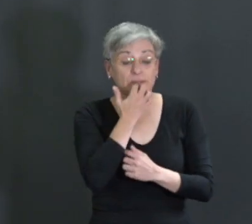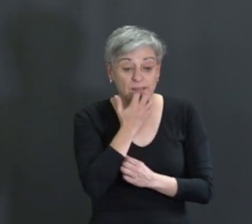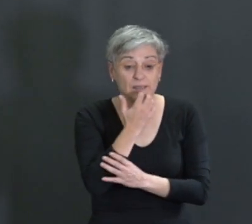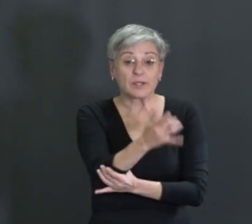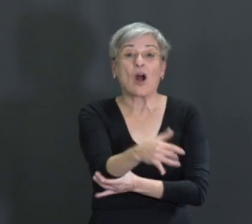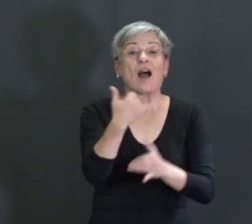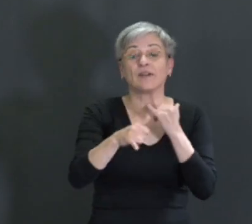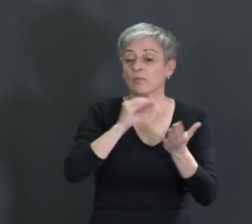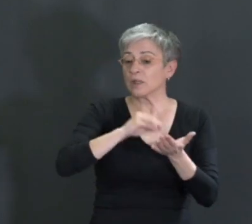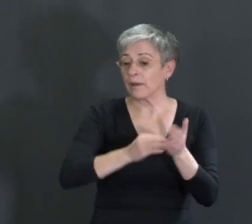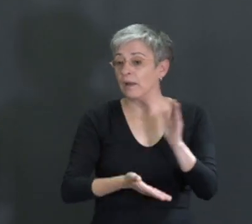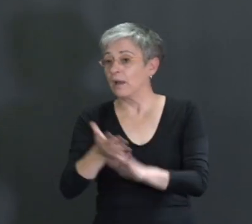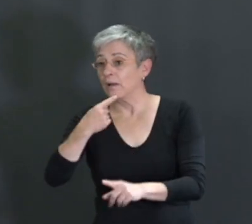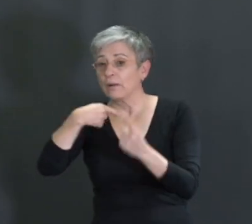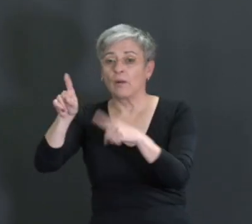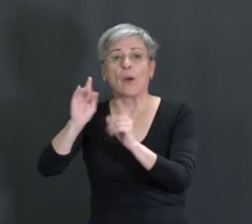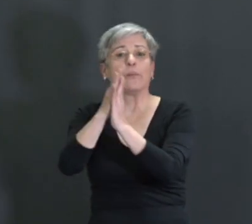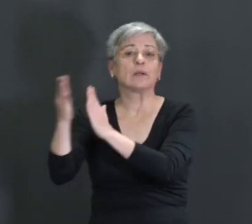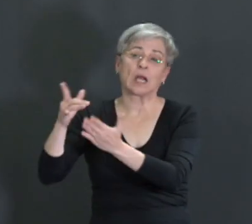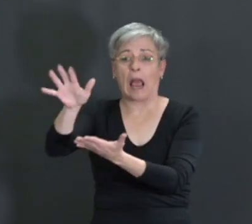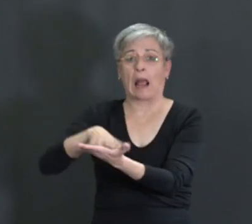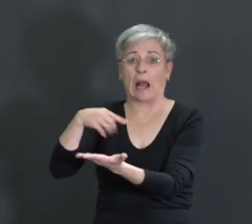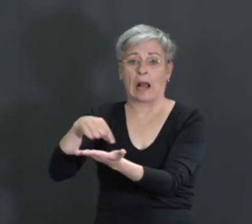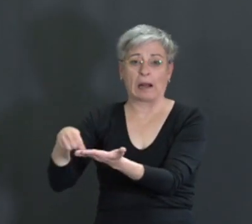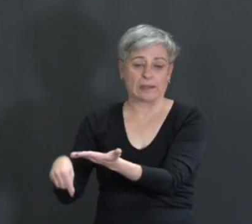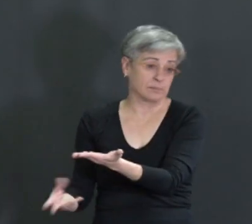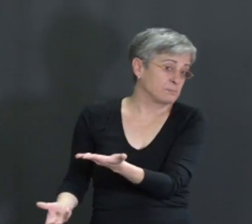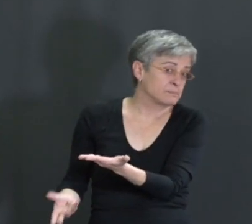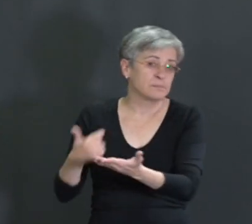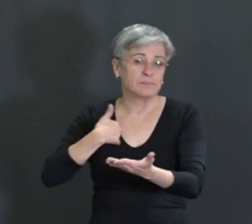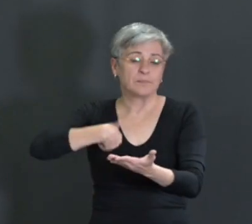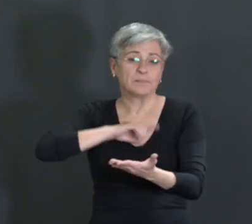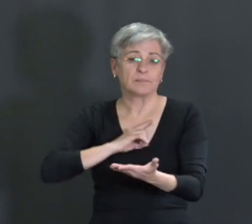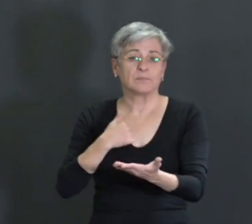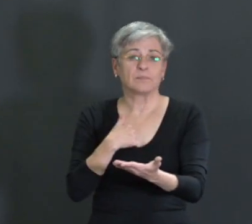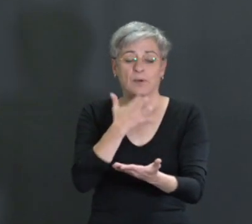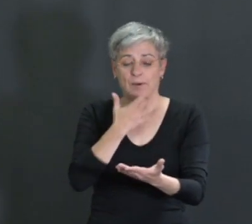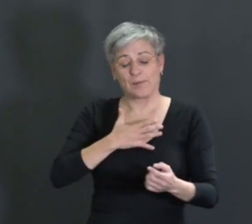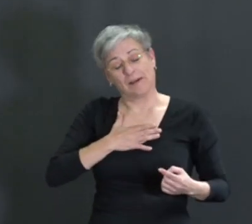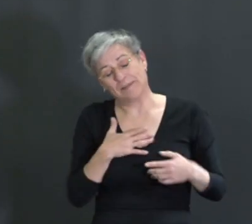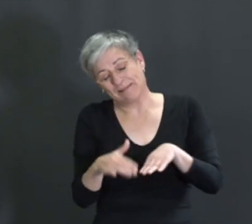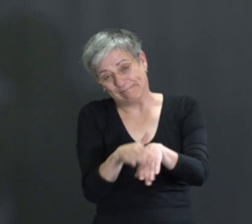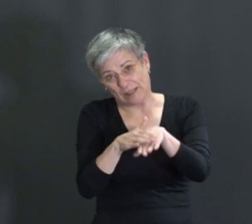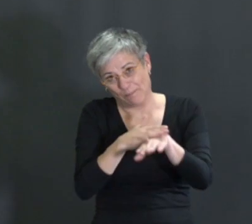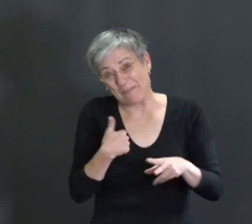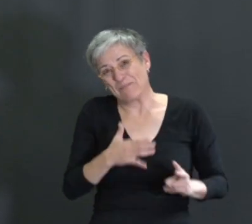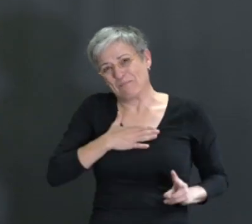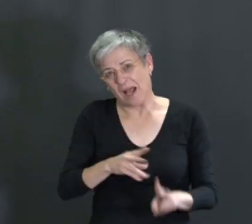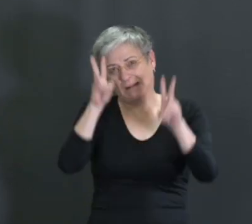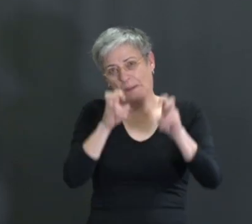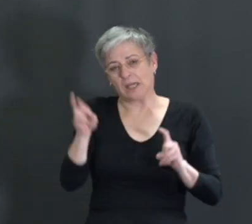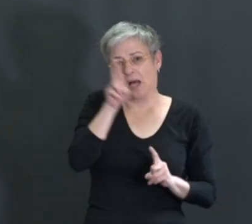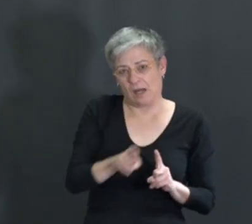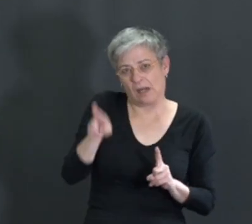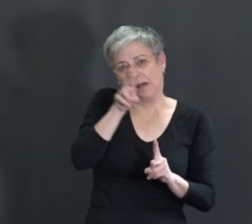una biblioteca haciendo un trabajo. Pues esas son medidas que yo creo que, hablando de mi libro, y disculpad que sea